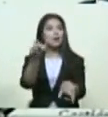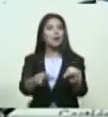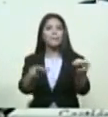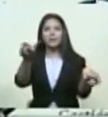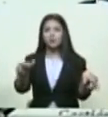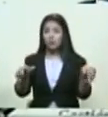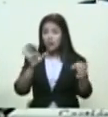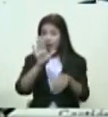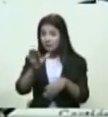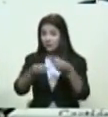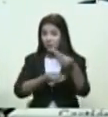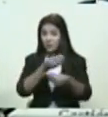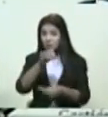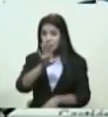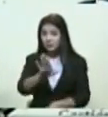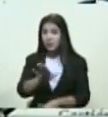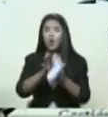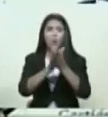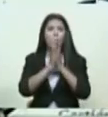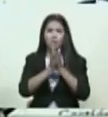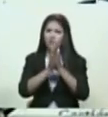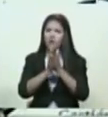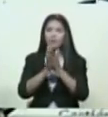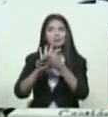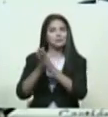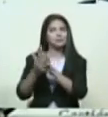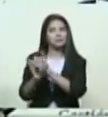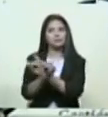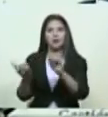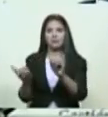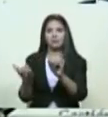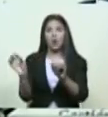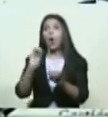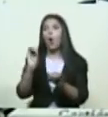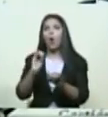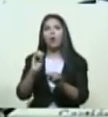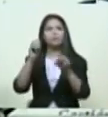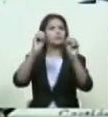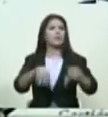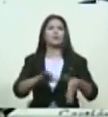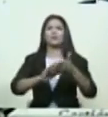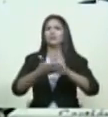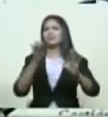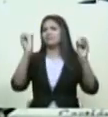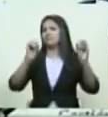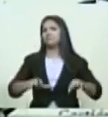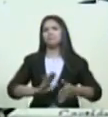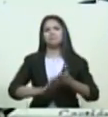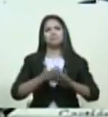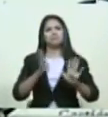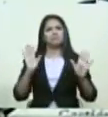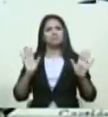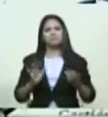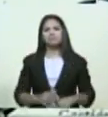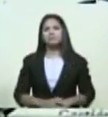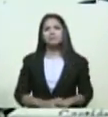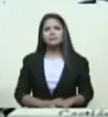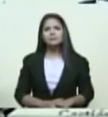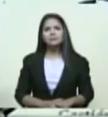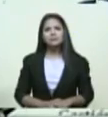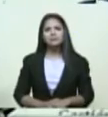haciendo esto, que cesen en su función o que pongan su cargo a la orden de una buena vez antes